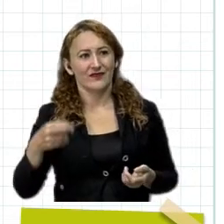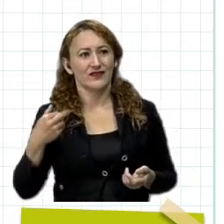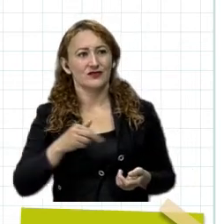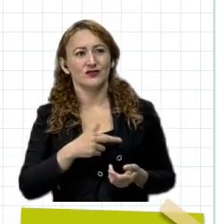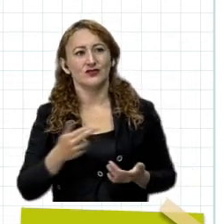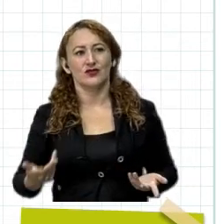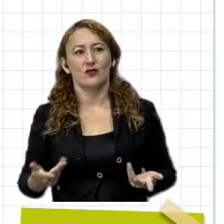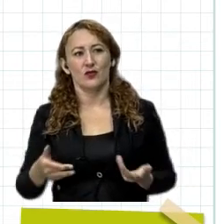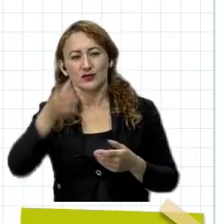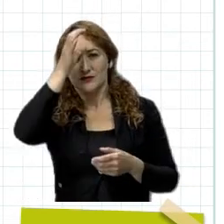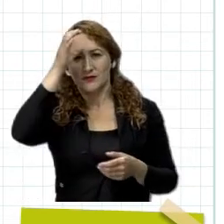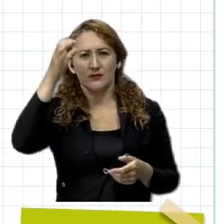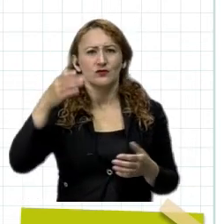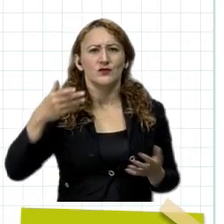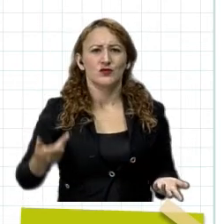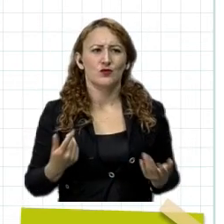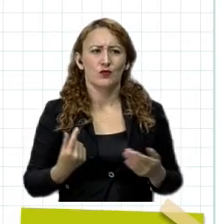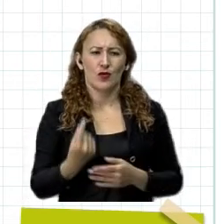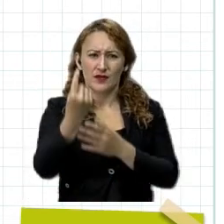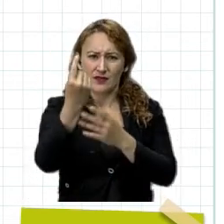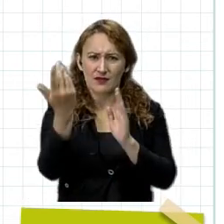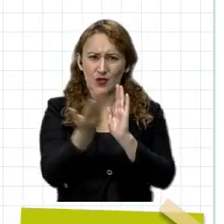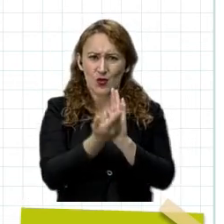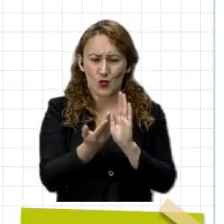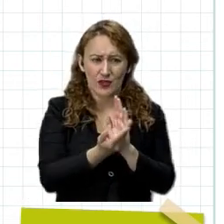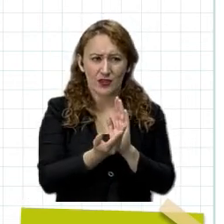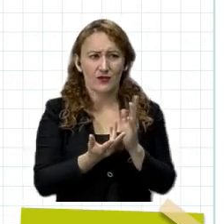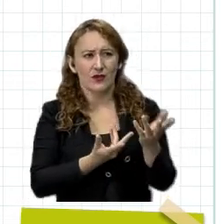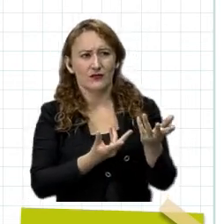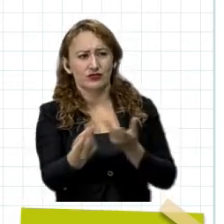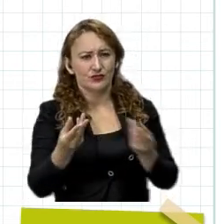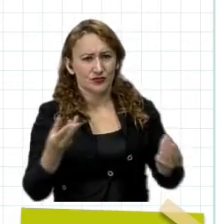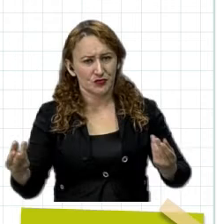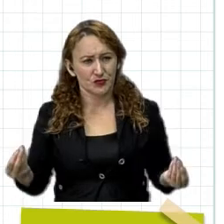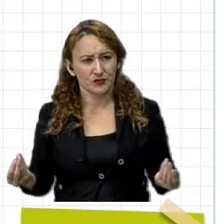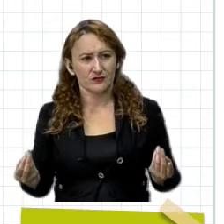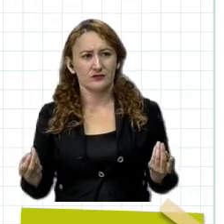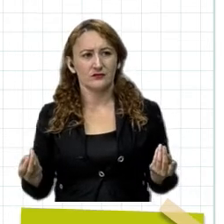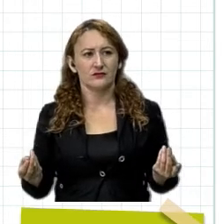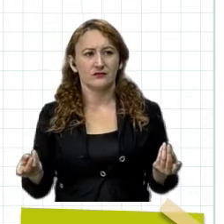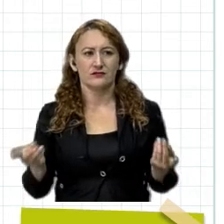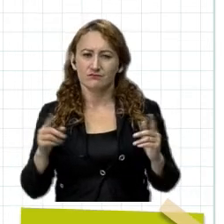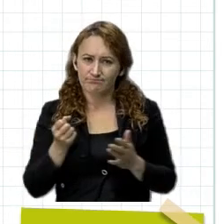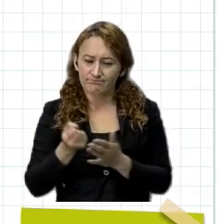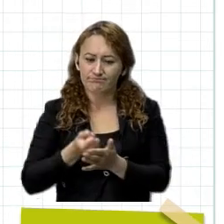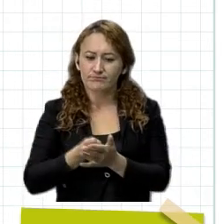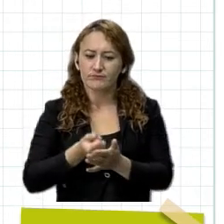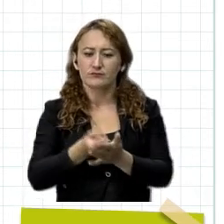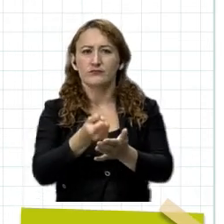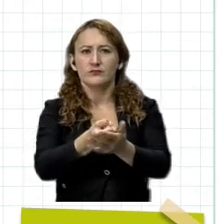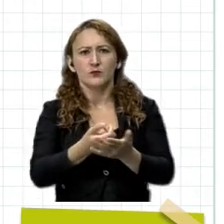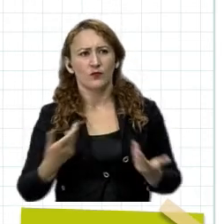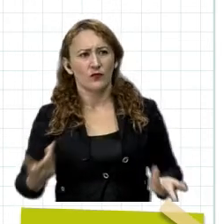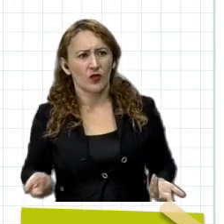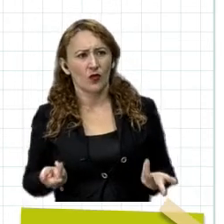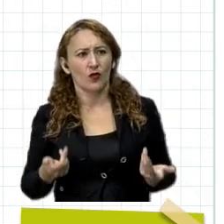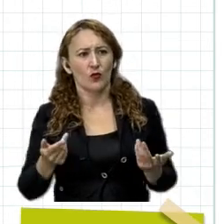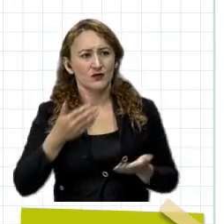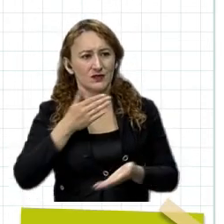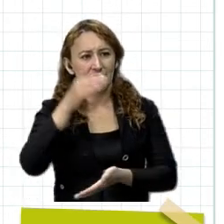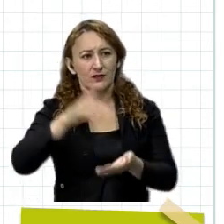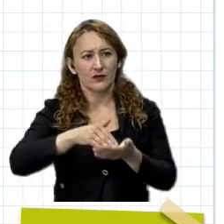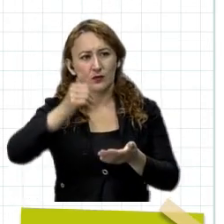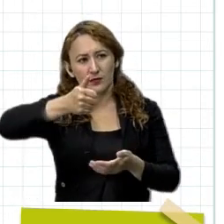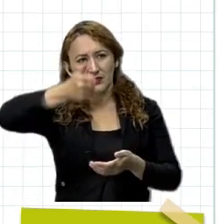concepción de una política educativa fragmentada y tratar de poner en el centro la idea